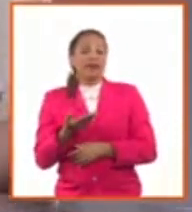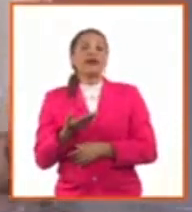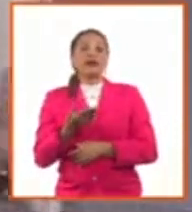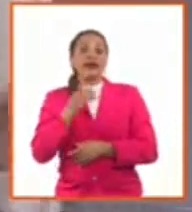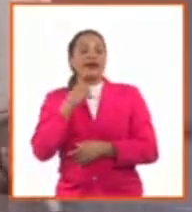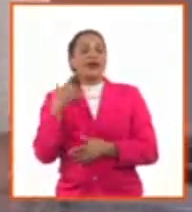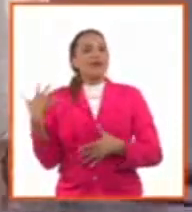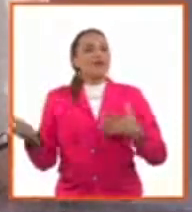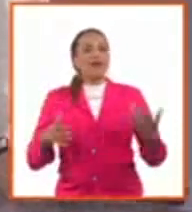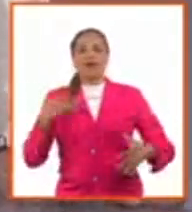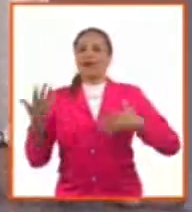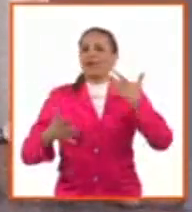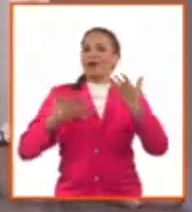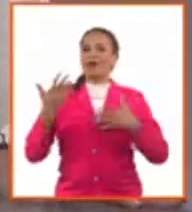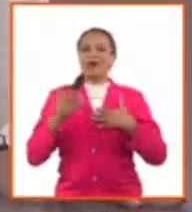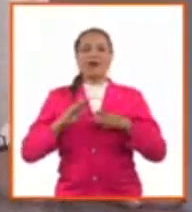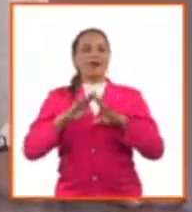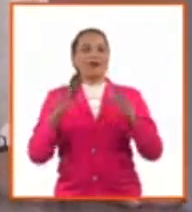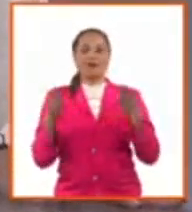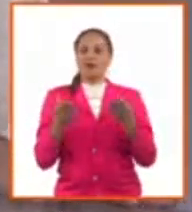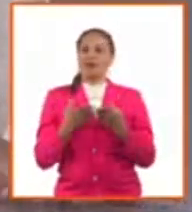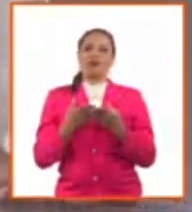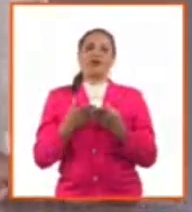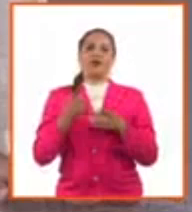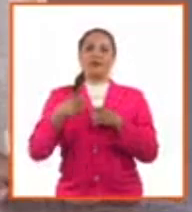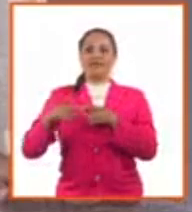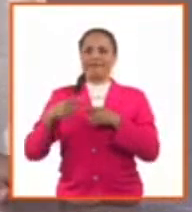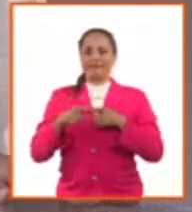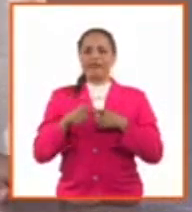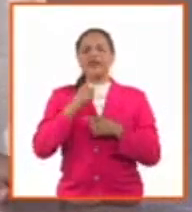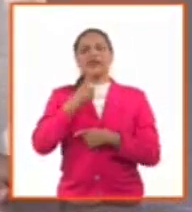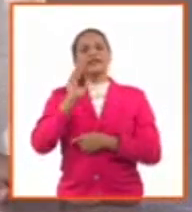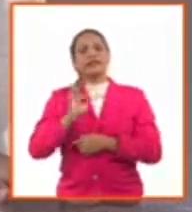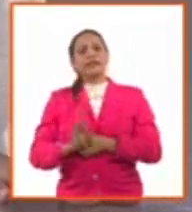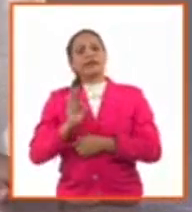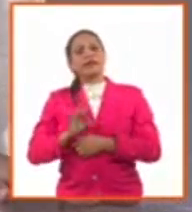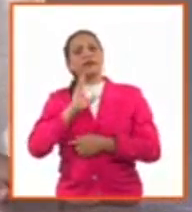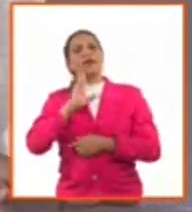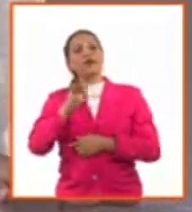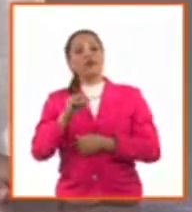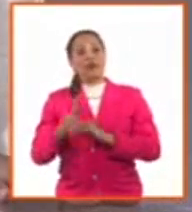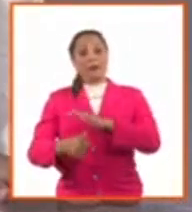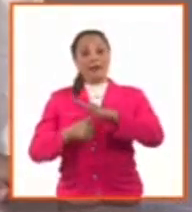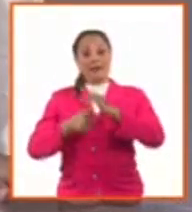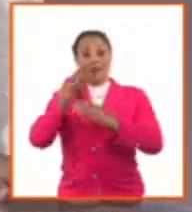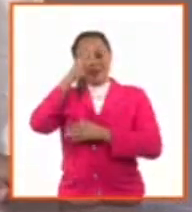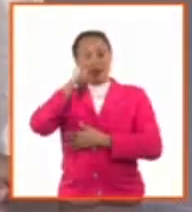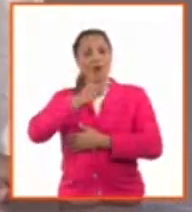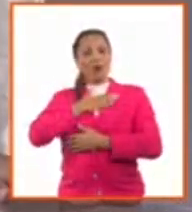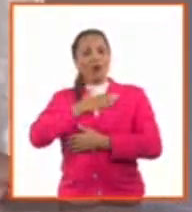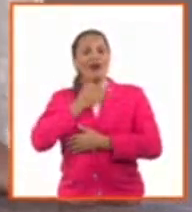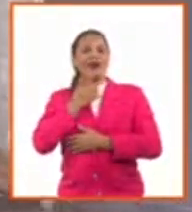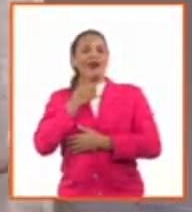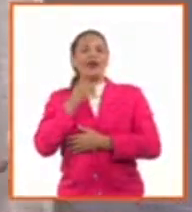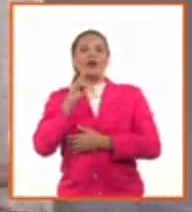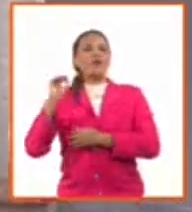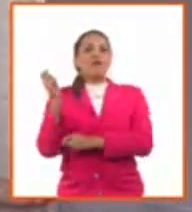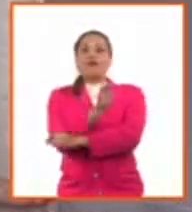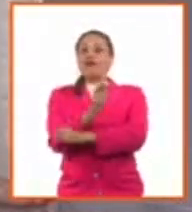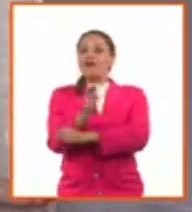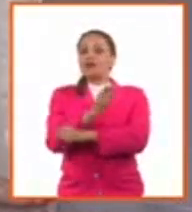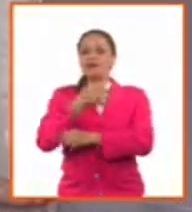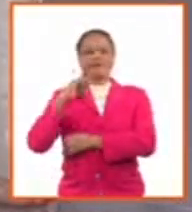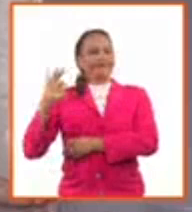sido motivadores en todos los sentidos. Yo siempre digo que el presidente es un excelente